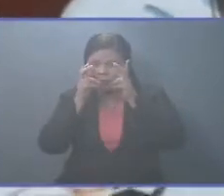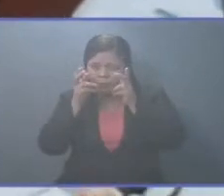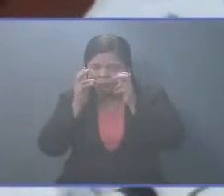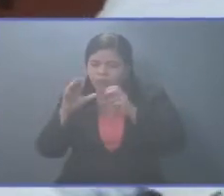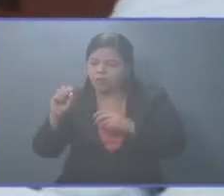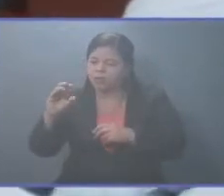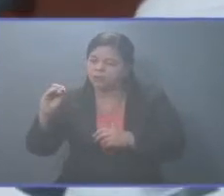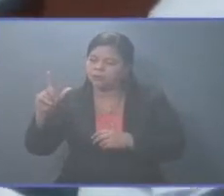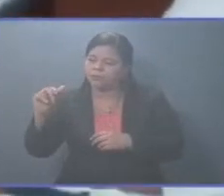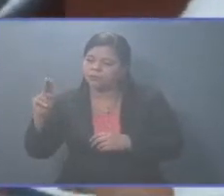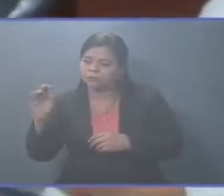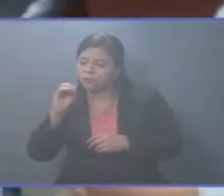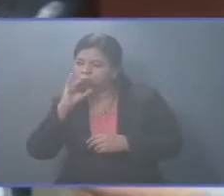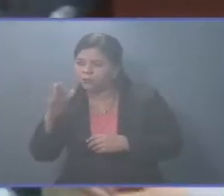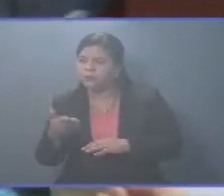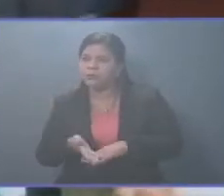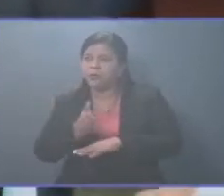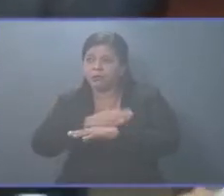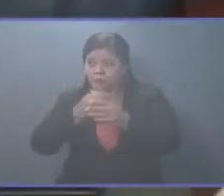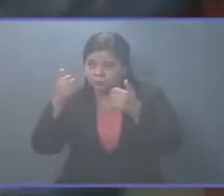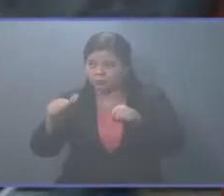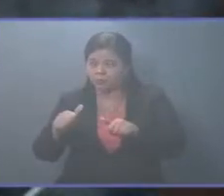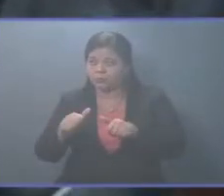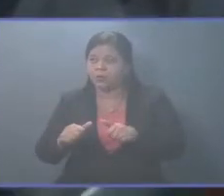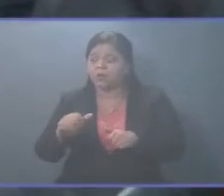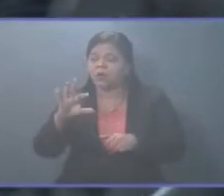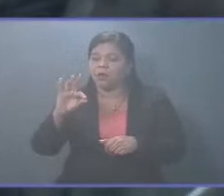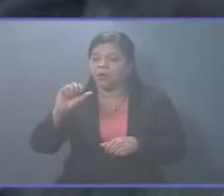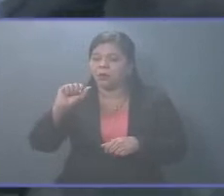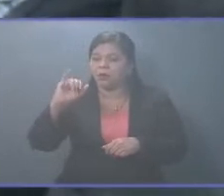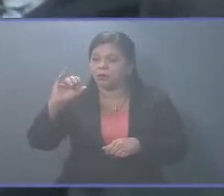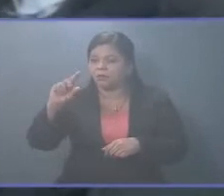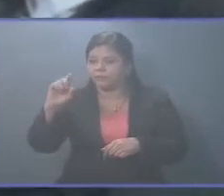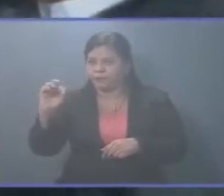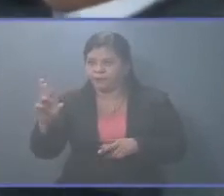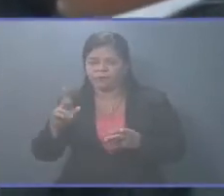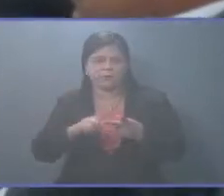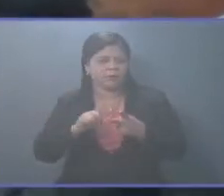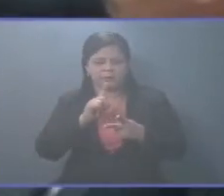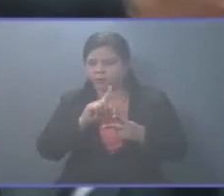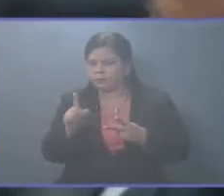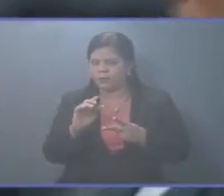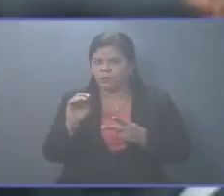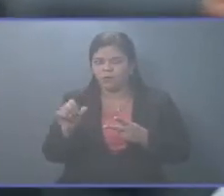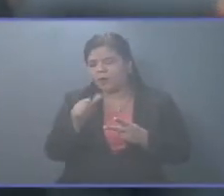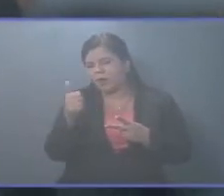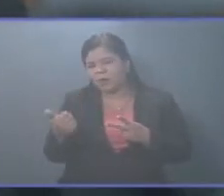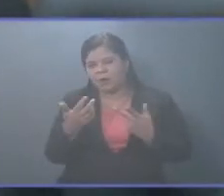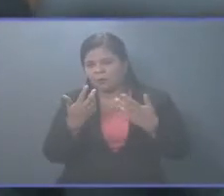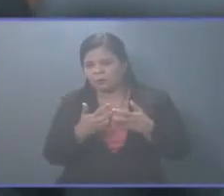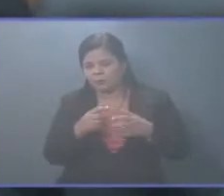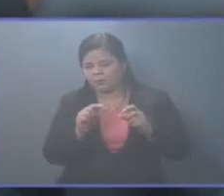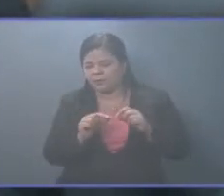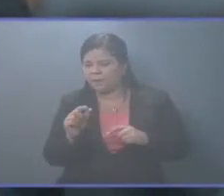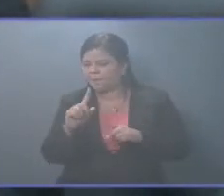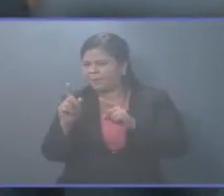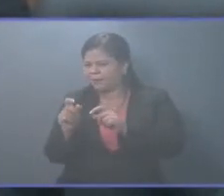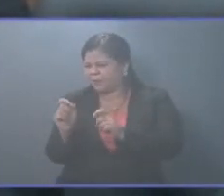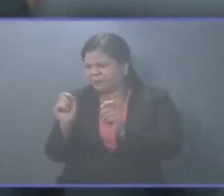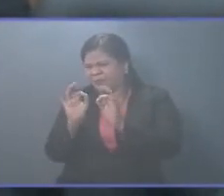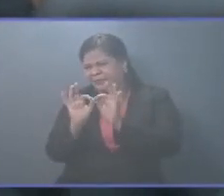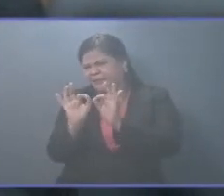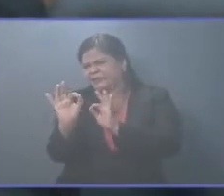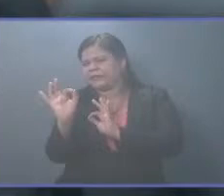manifiesta que ustedes le habían dado el visto bueno a la de Pfizer y no a la de AstraZeneca, les pregunto, una pregunta sencilla para